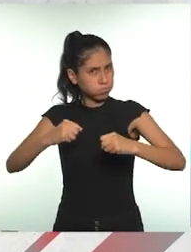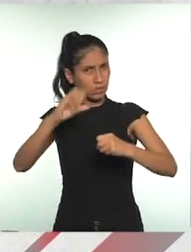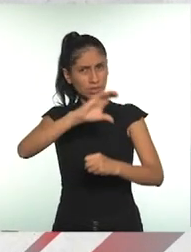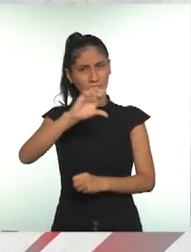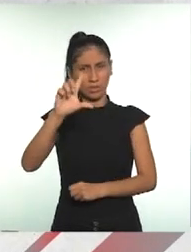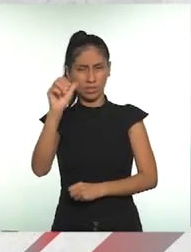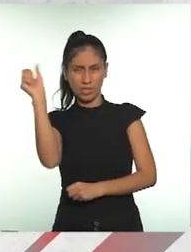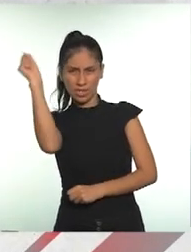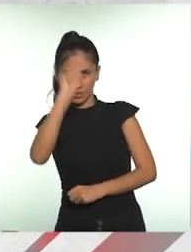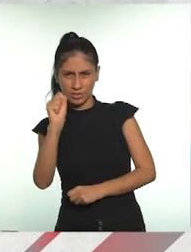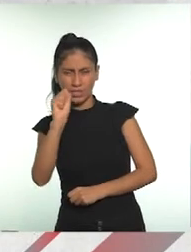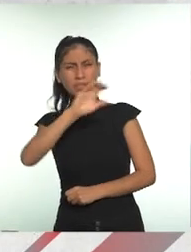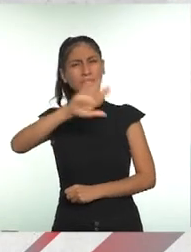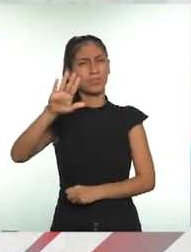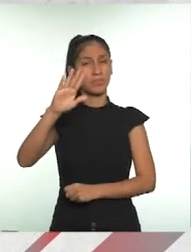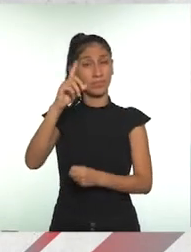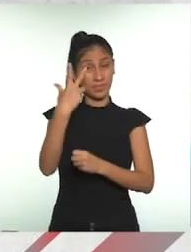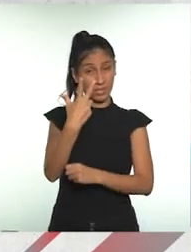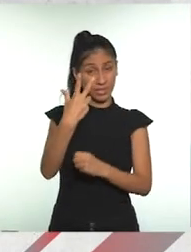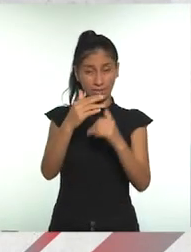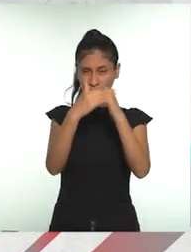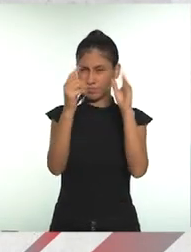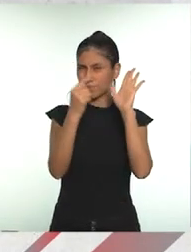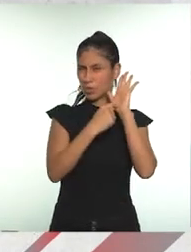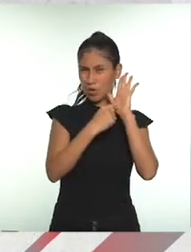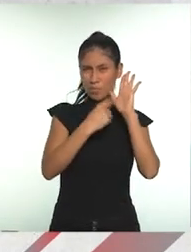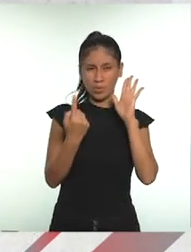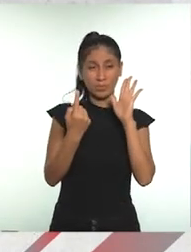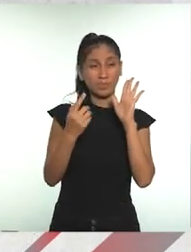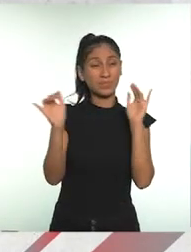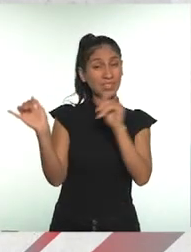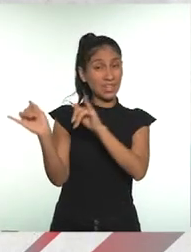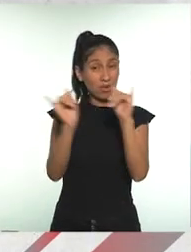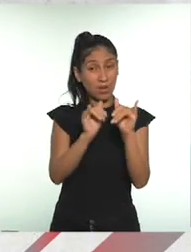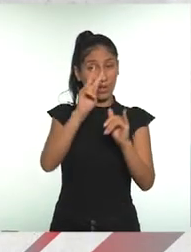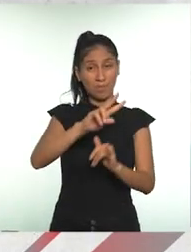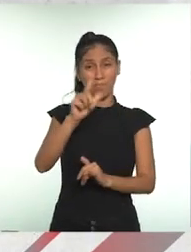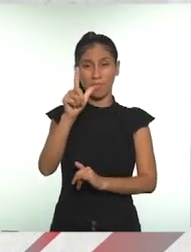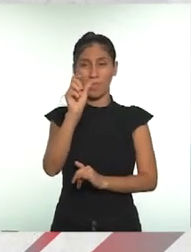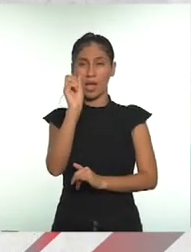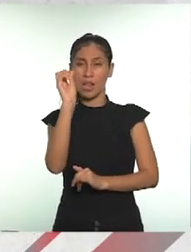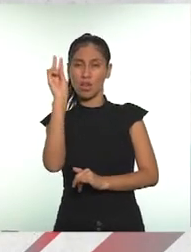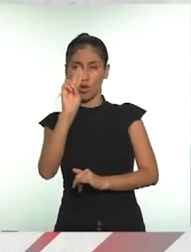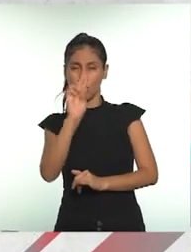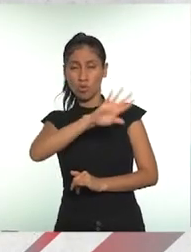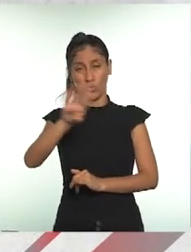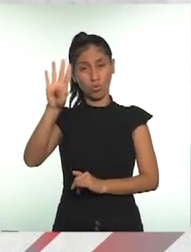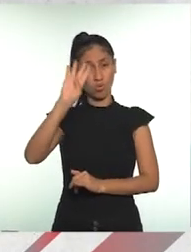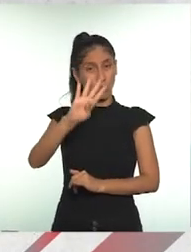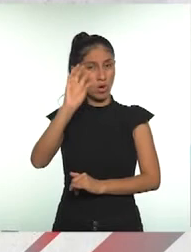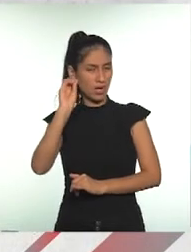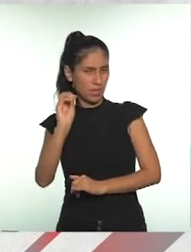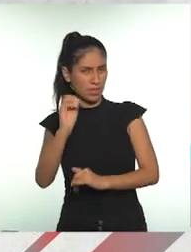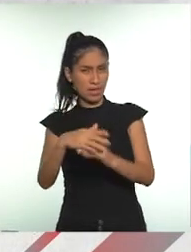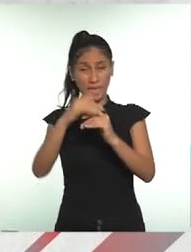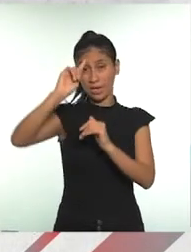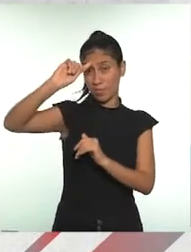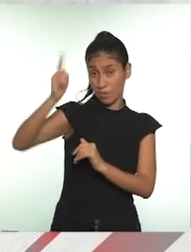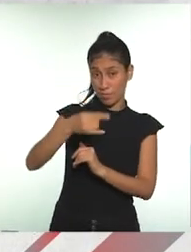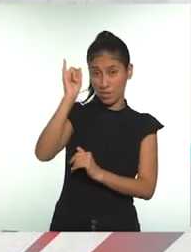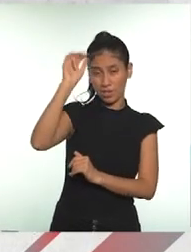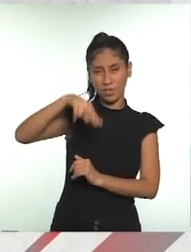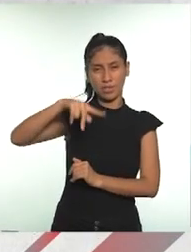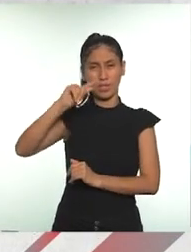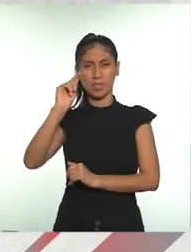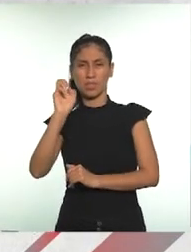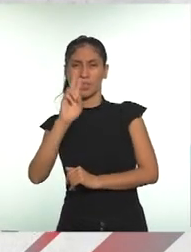intervalo ilimitado por la derecha y cerrado por la izquierda, es decir, se considera el valor 40. Al igual que en el primer intervalo,